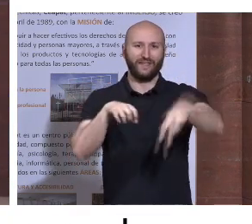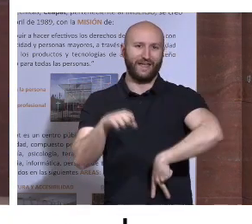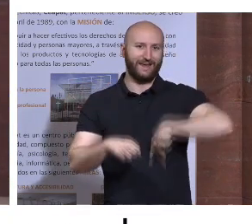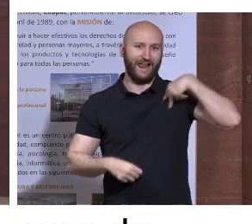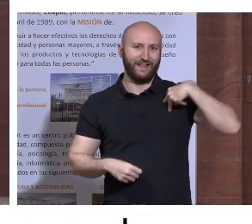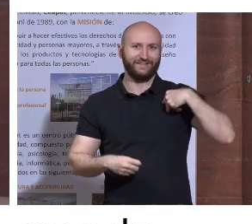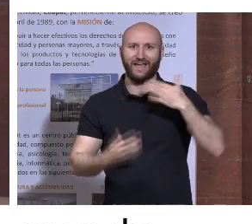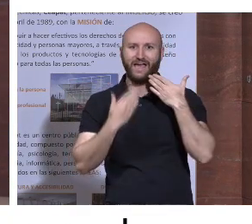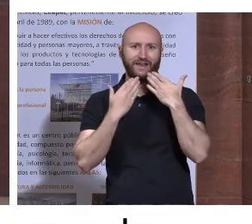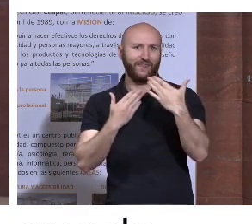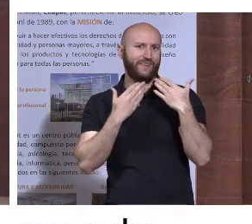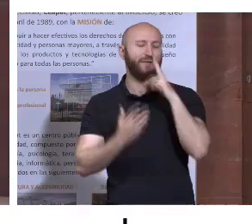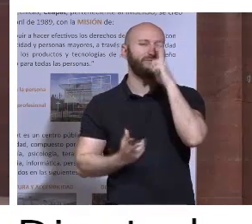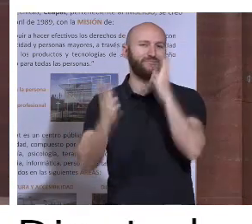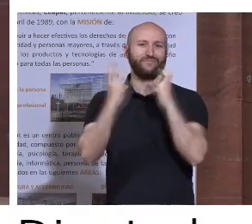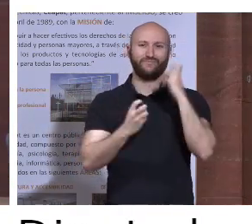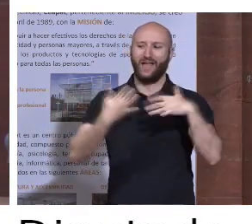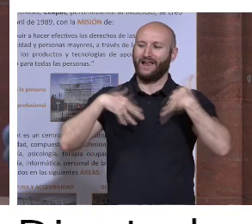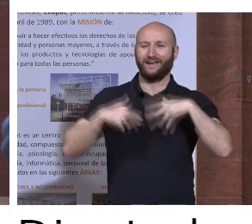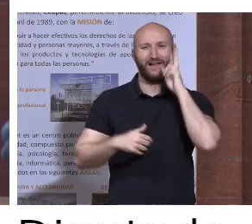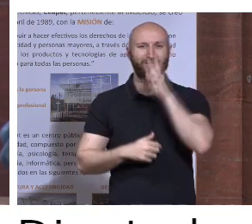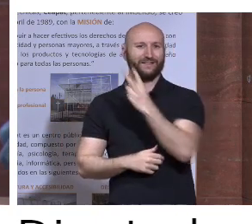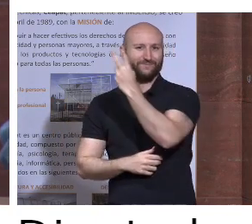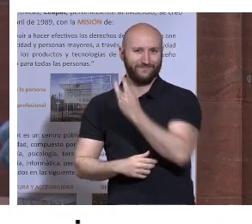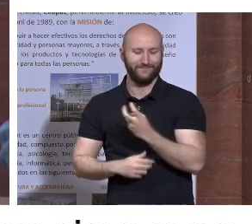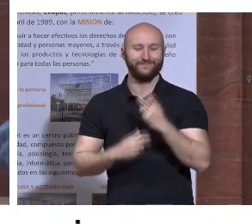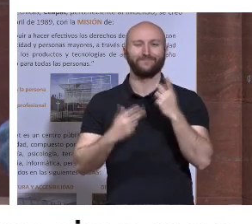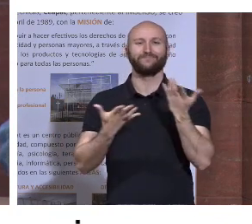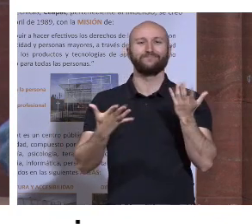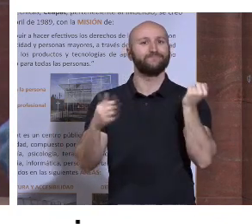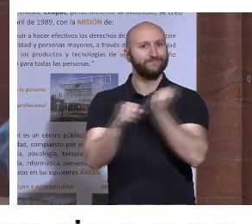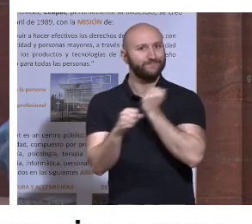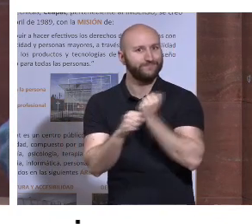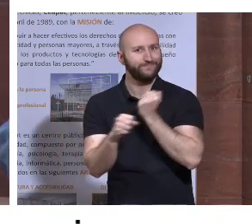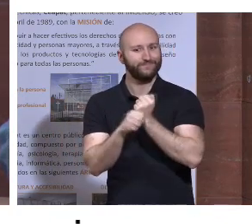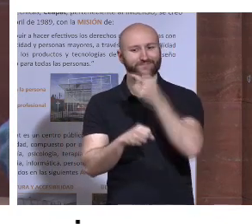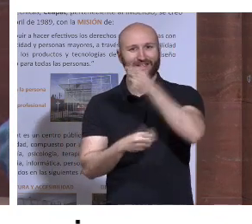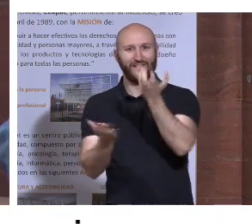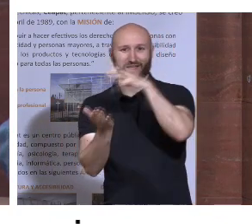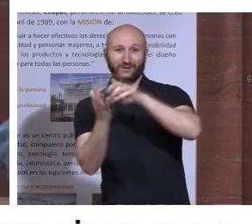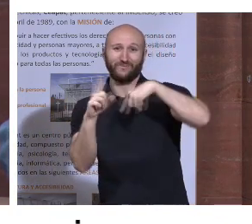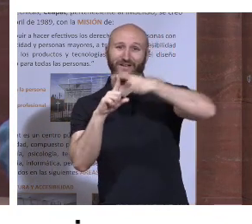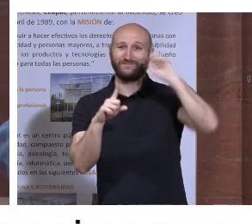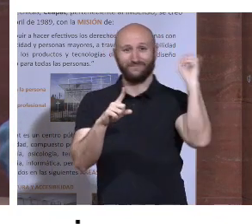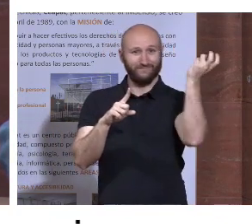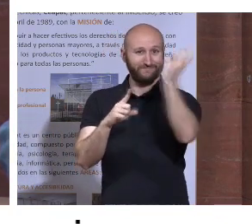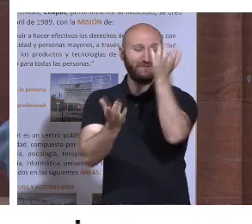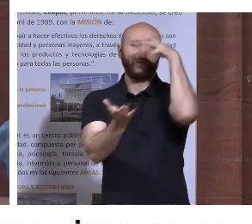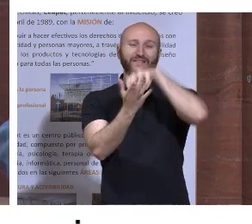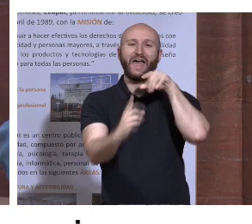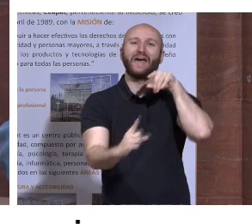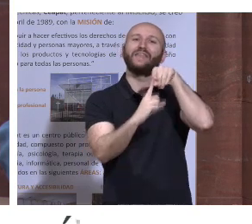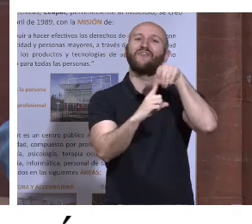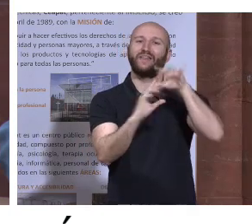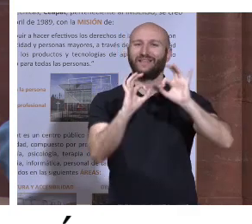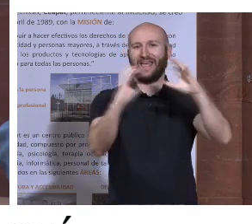muchísimas gracias por la presencia, una alegría verte aquí, trabajadores de este y de otros centros de referencia del